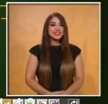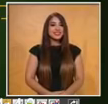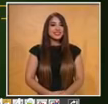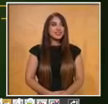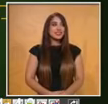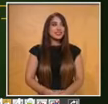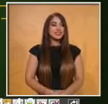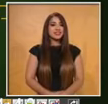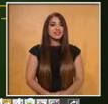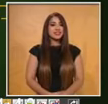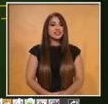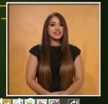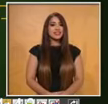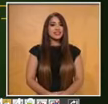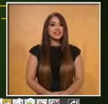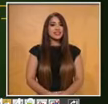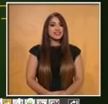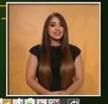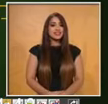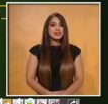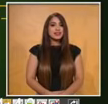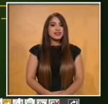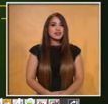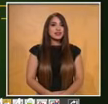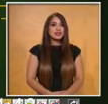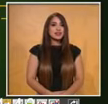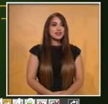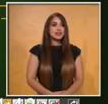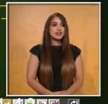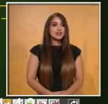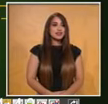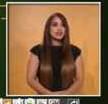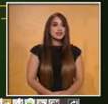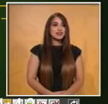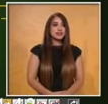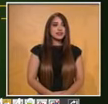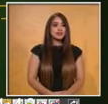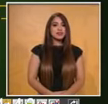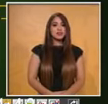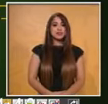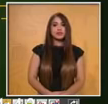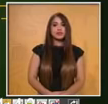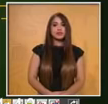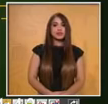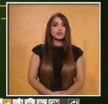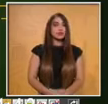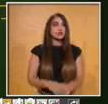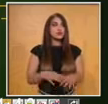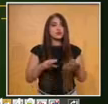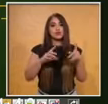¿Les ayuda, maestro? Así es. ¿Dónde podemos encontrar las hojas, aparte de la libreta?